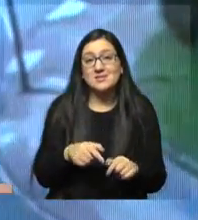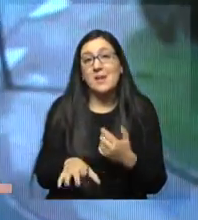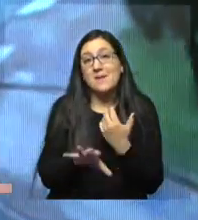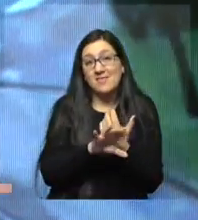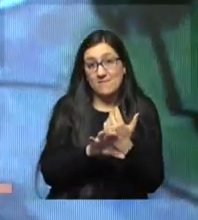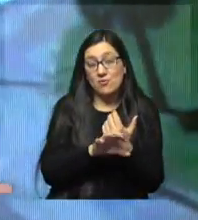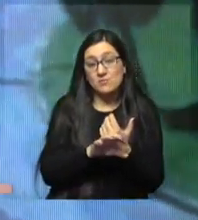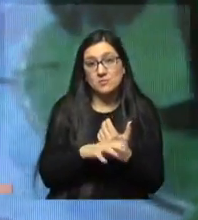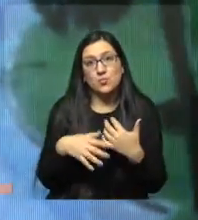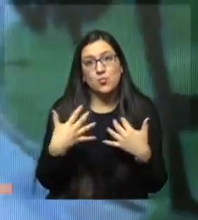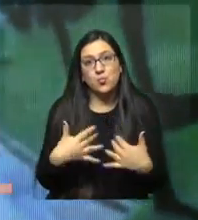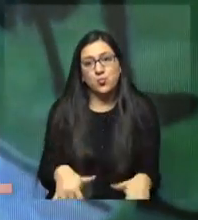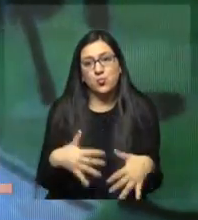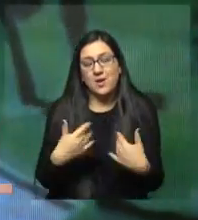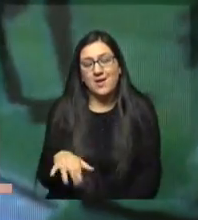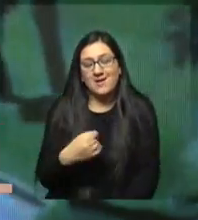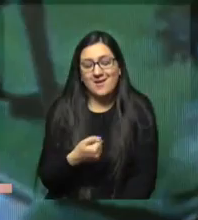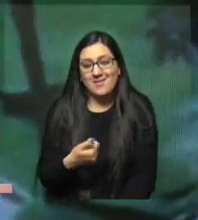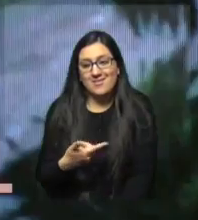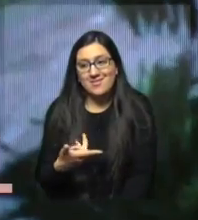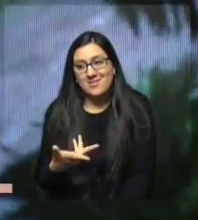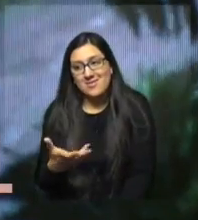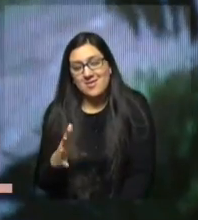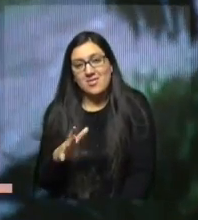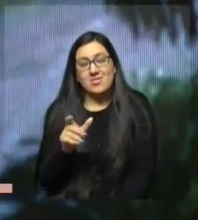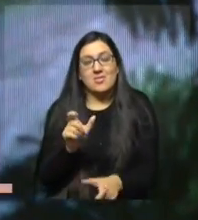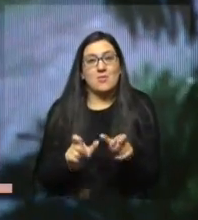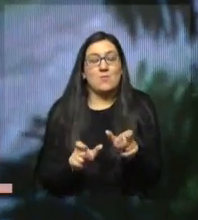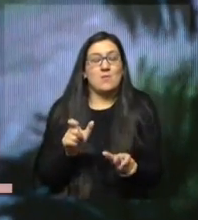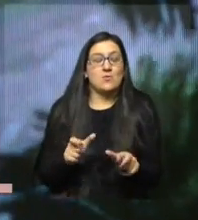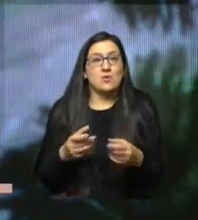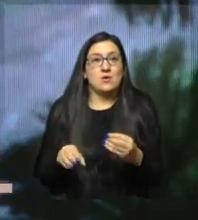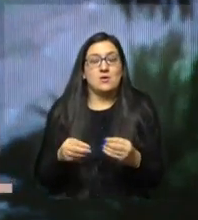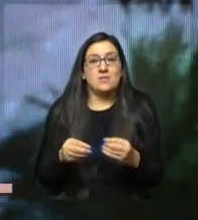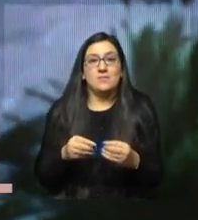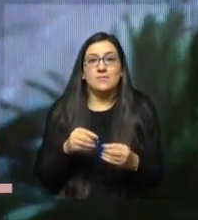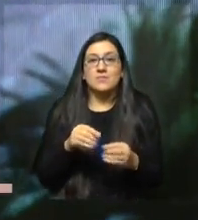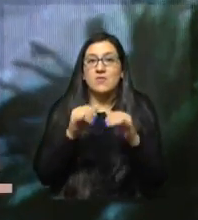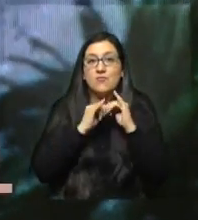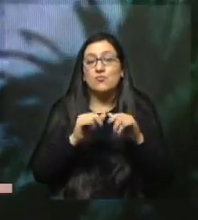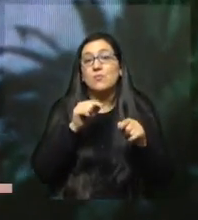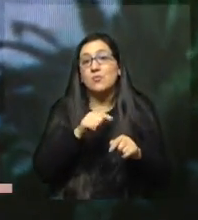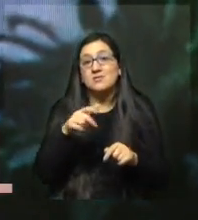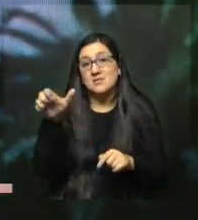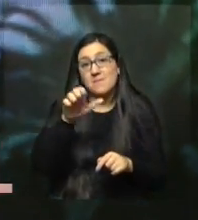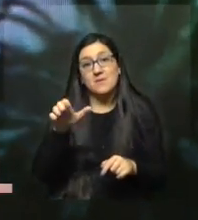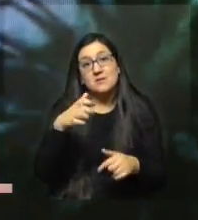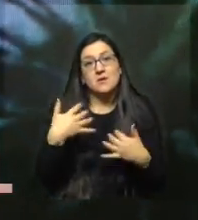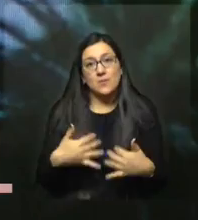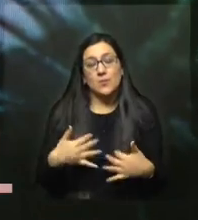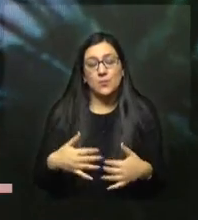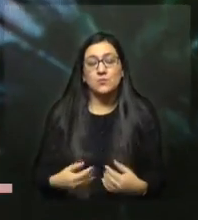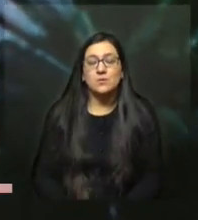nivel de concentración muy, muy fuerte. Hay unas pocas corporaciones internacionales que son las que abren o cierran la canilla para